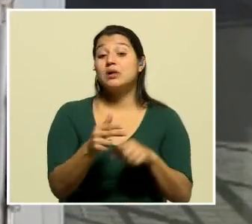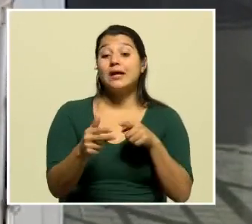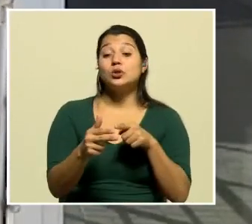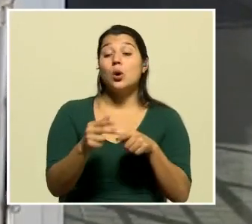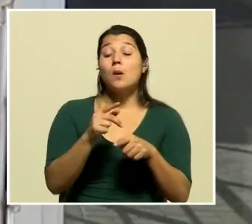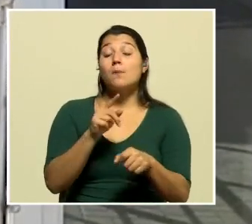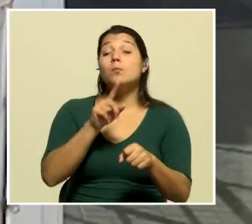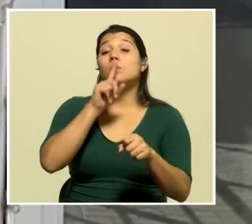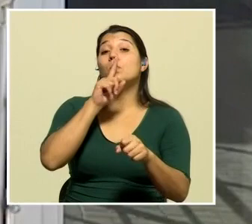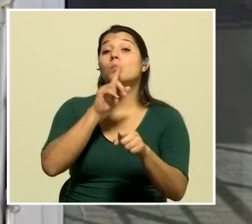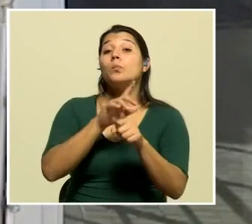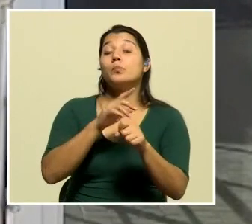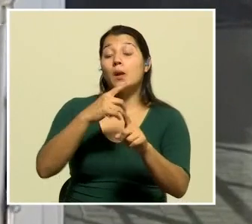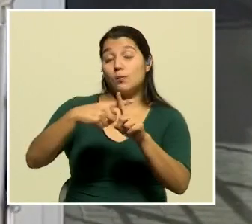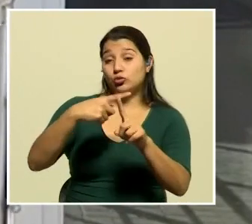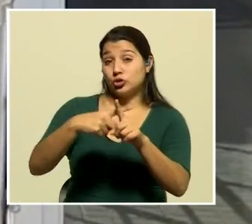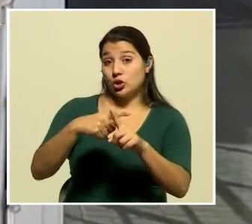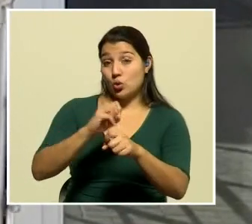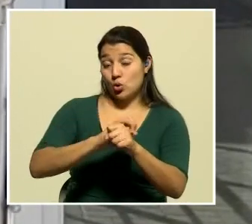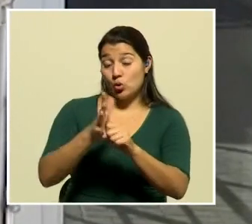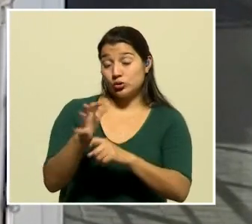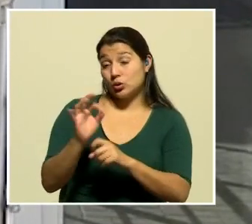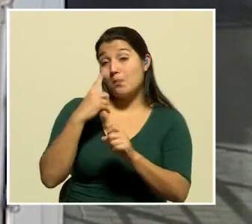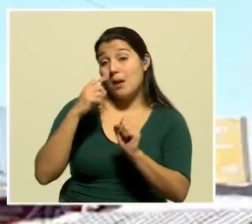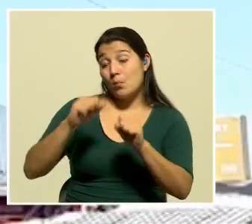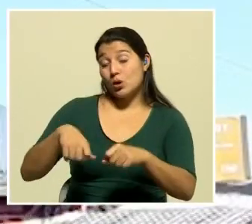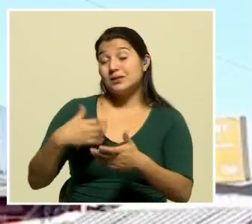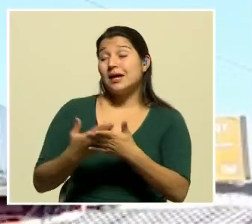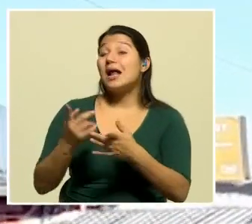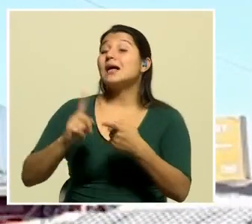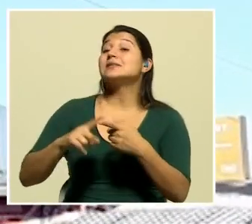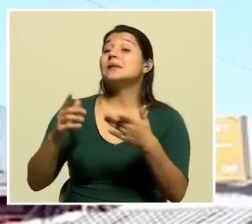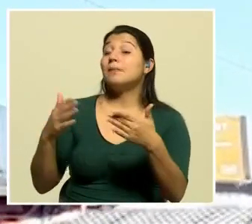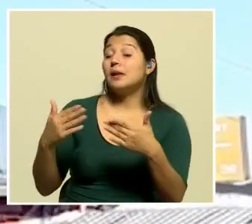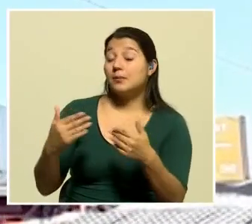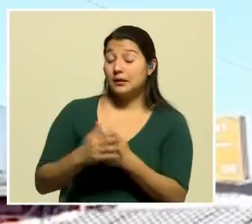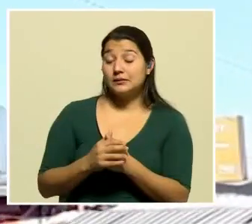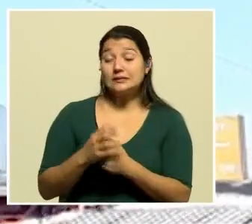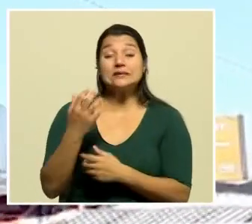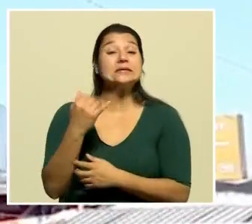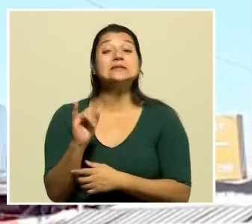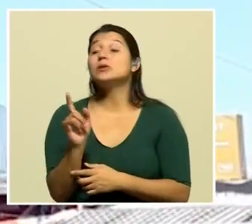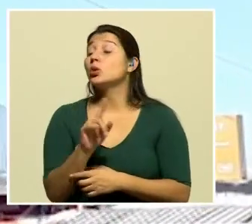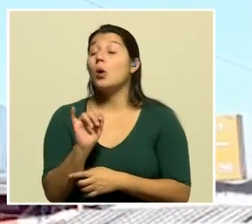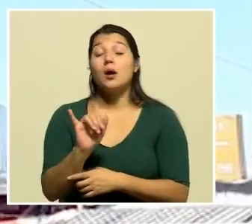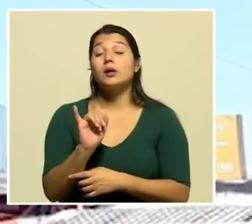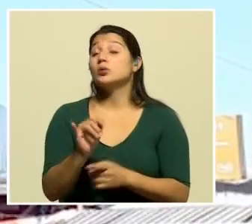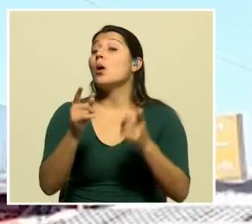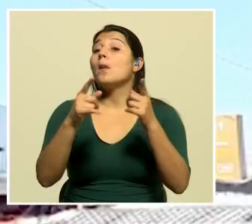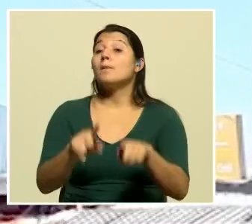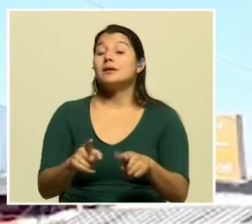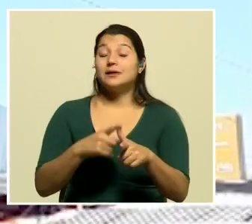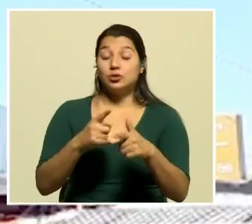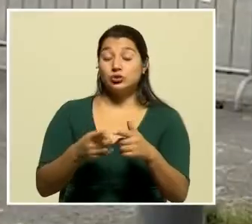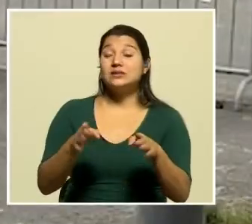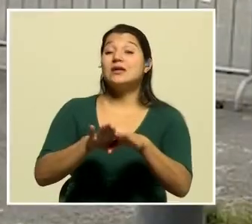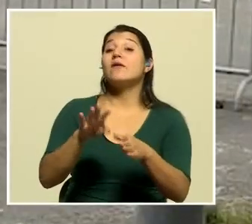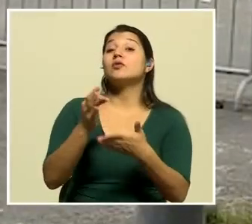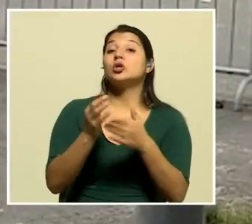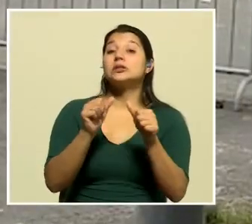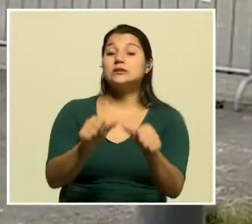COVID-19 para que puedan llegar a suelo panameño. Mientras esto no se dé, la medida de protesta y cierre en la frontera